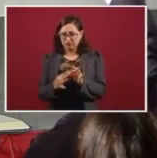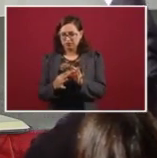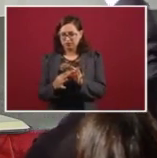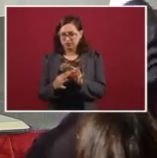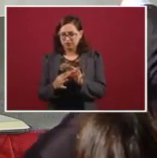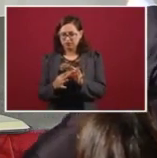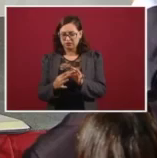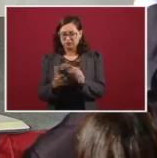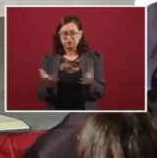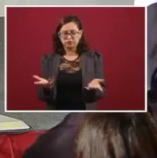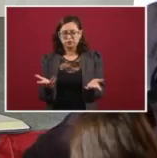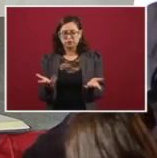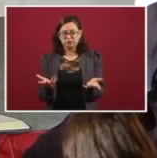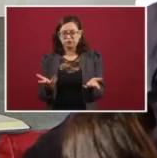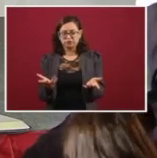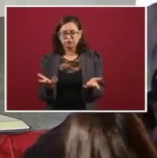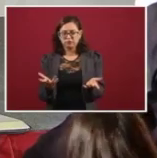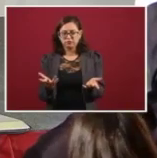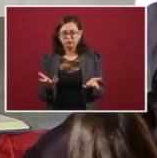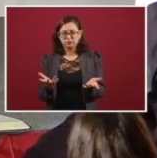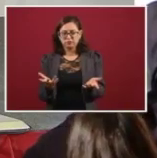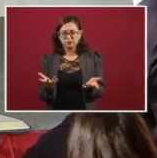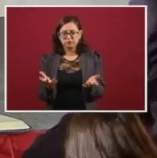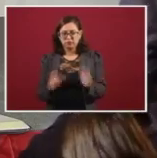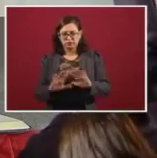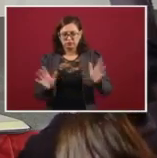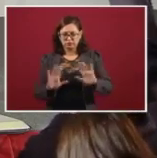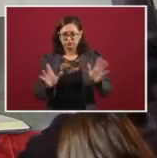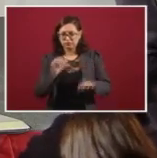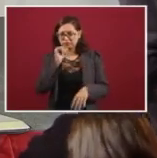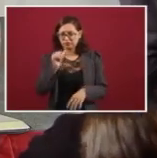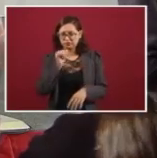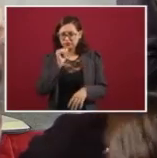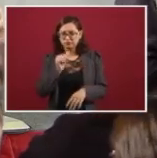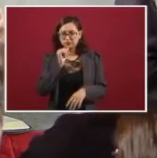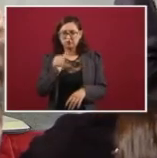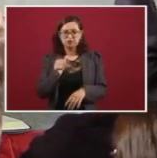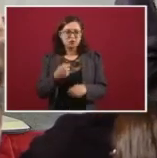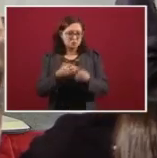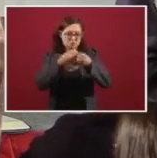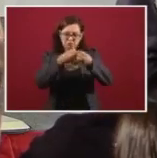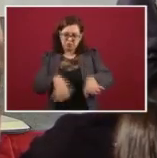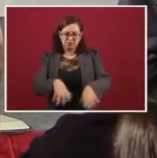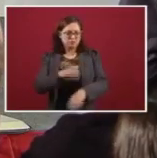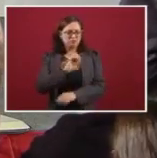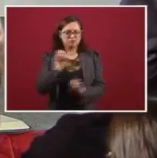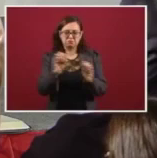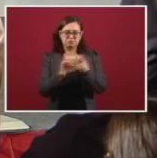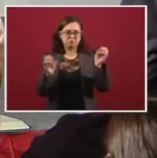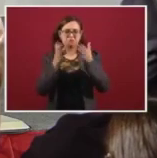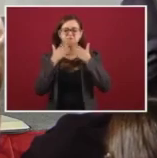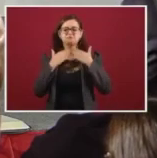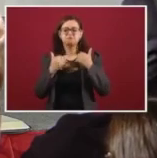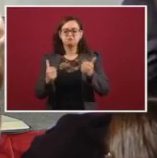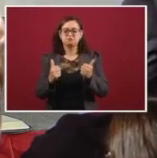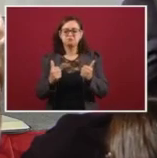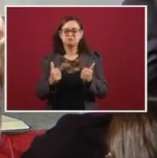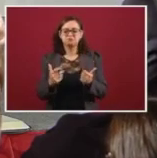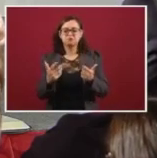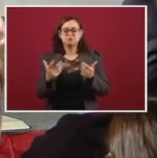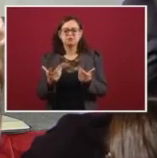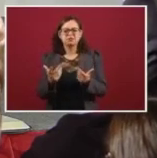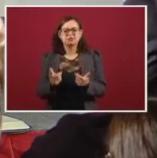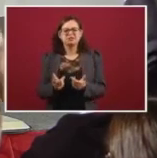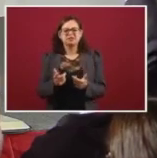¿Se va a haber pérdidas o...? No. Nada, nada. No puede haber pérdida porque es